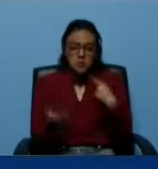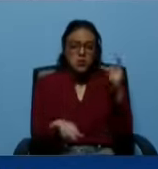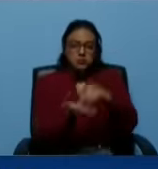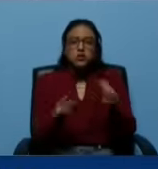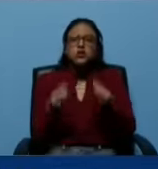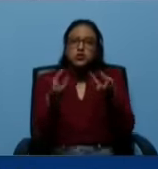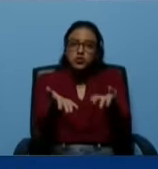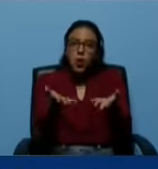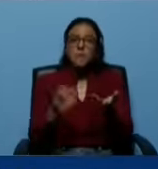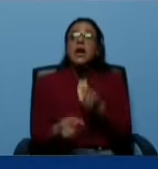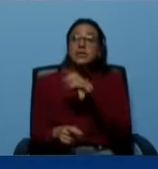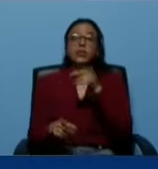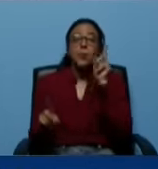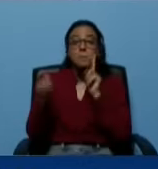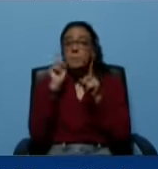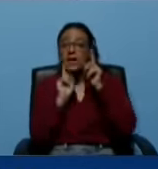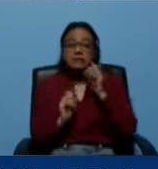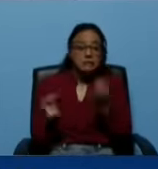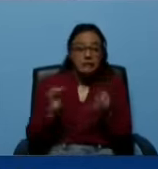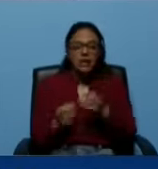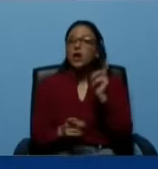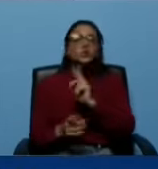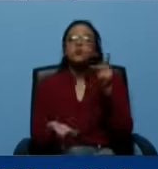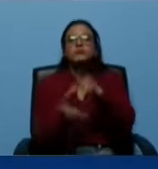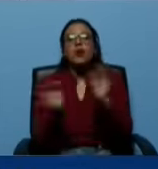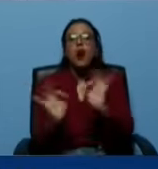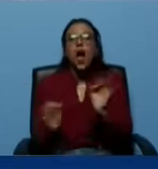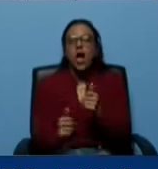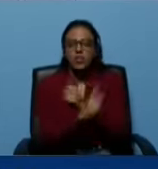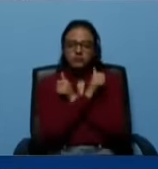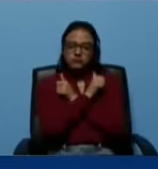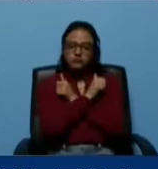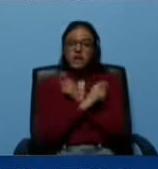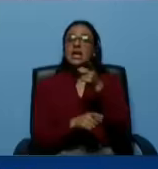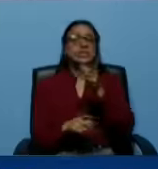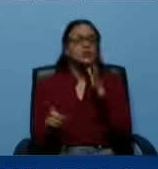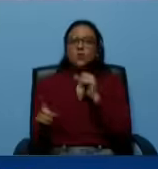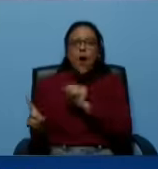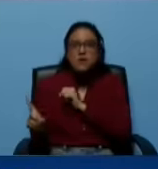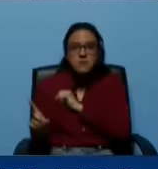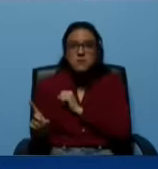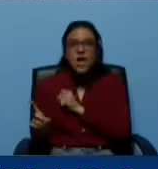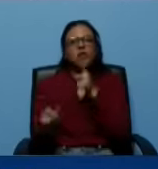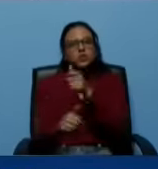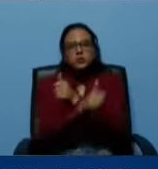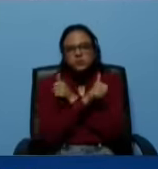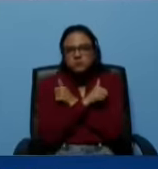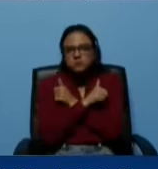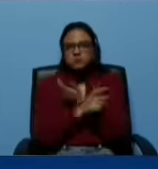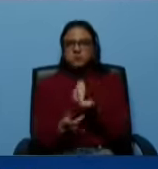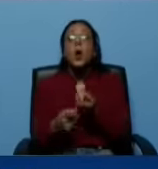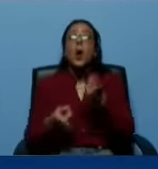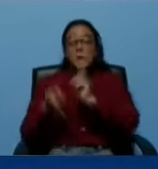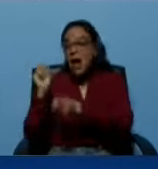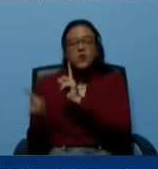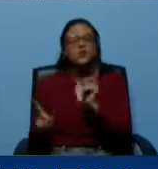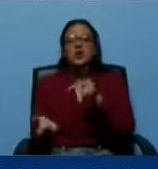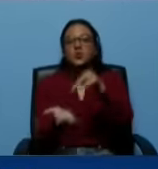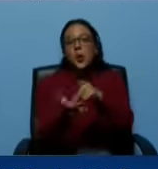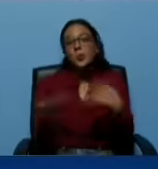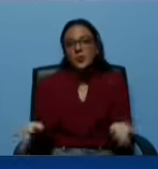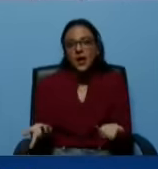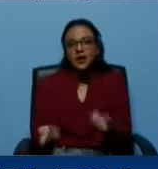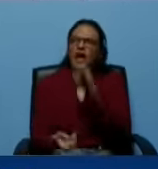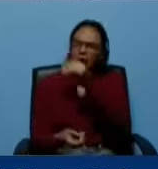Si usted está mintiendo, no viene para acá. Si usted no tiene nada en mano, no viene para acá. Por eso algunos no han venido. A ellos